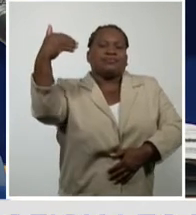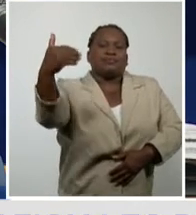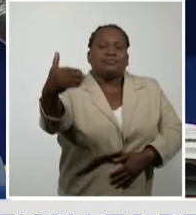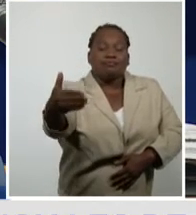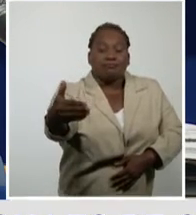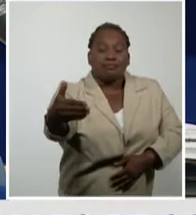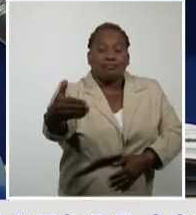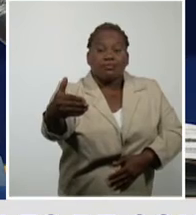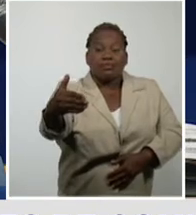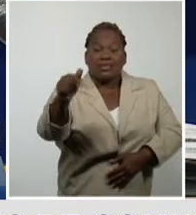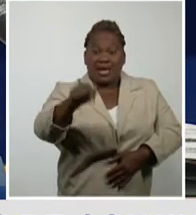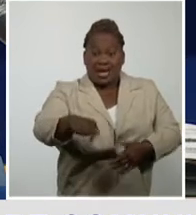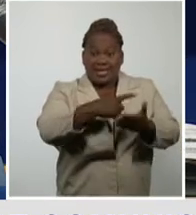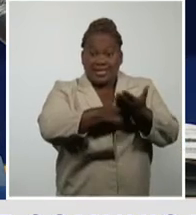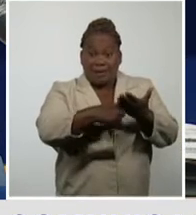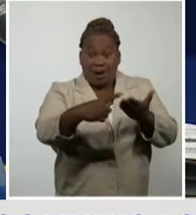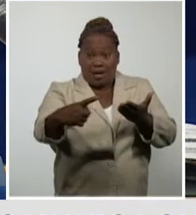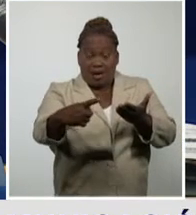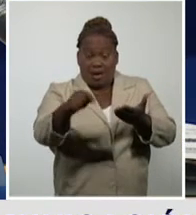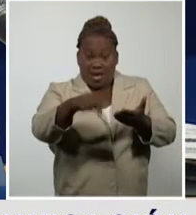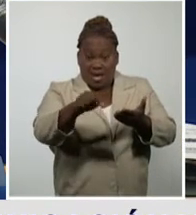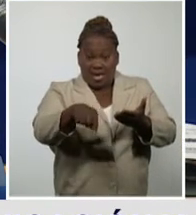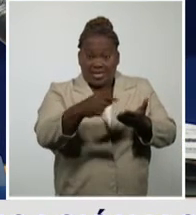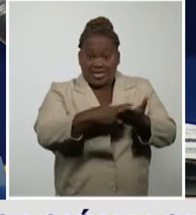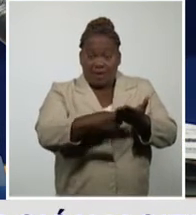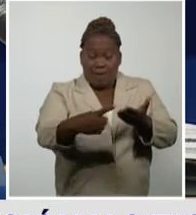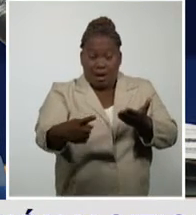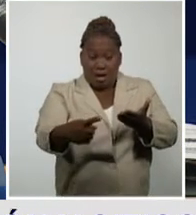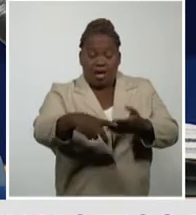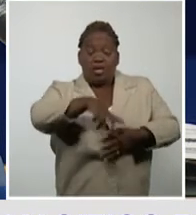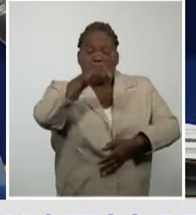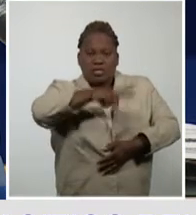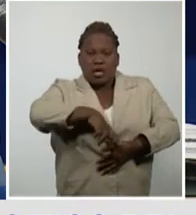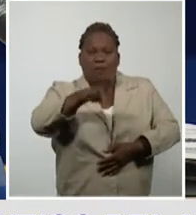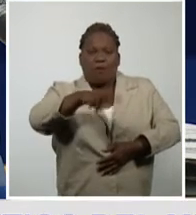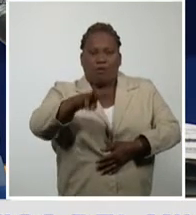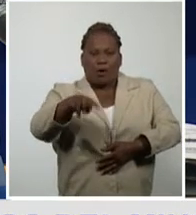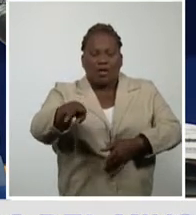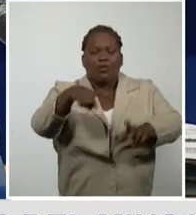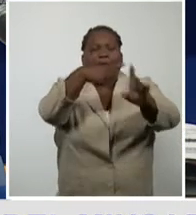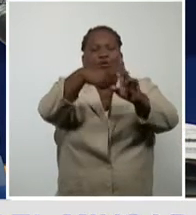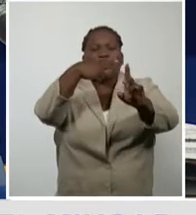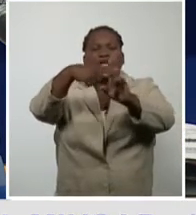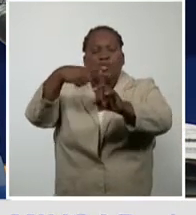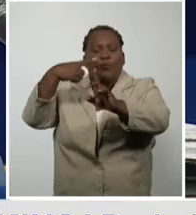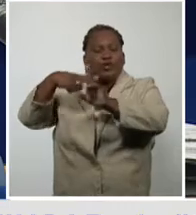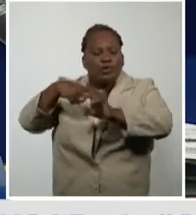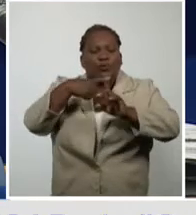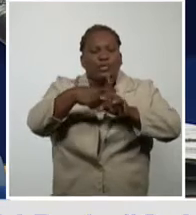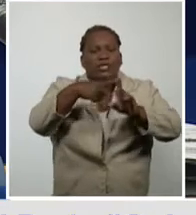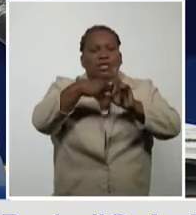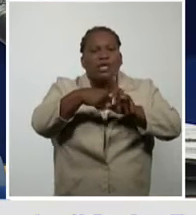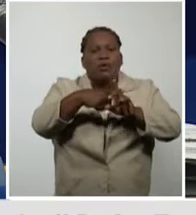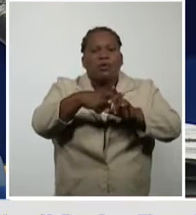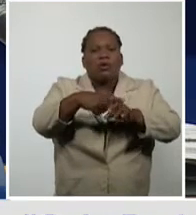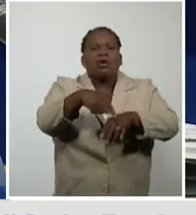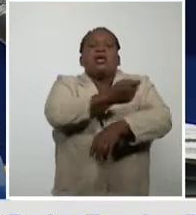nosotros esta semana estamos buscando casos positivos en población en